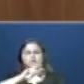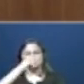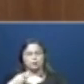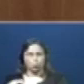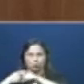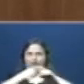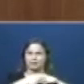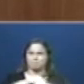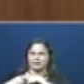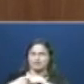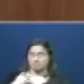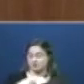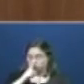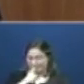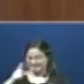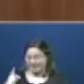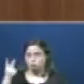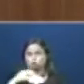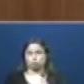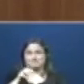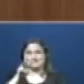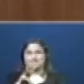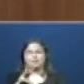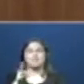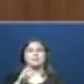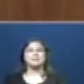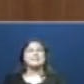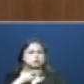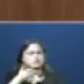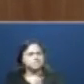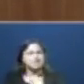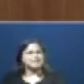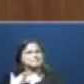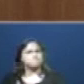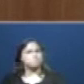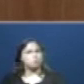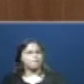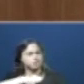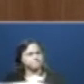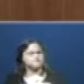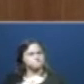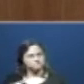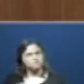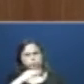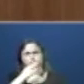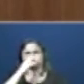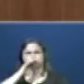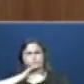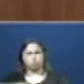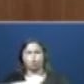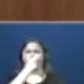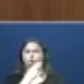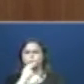presupuesto del presente ejercicio 2013 que es la prueba de nuestra voluntad de cumplir todos los